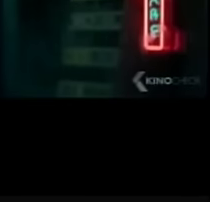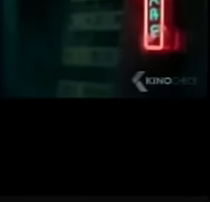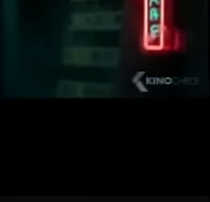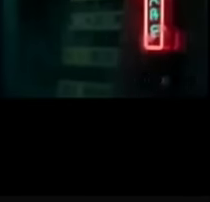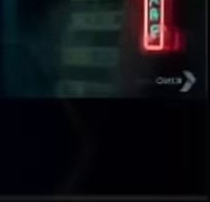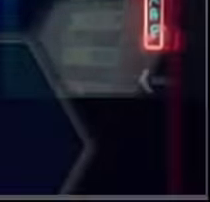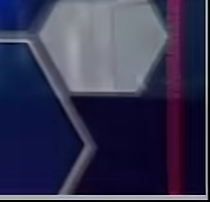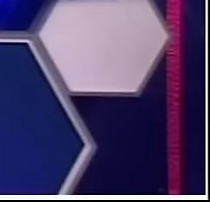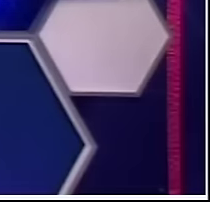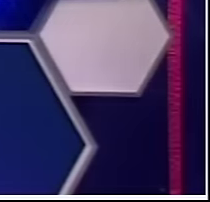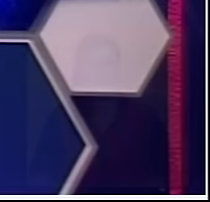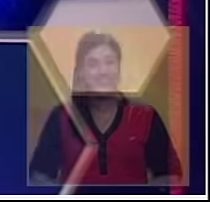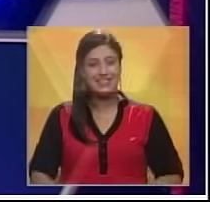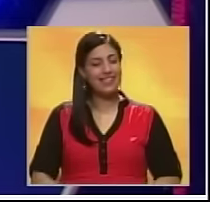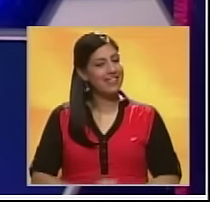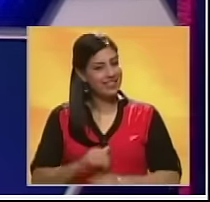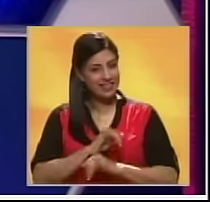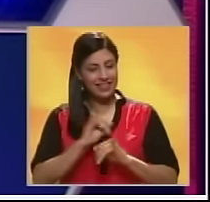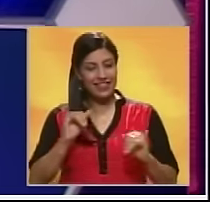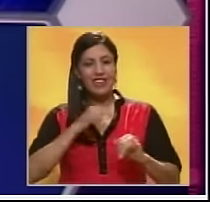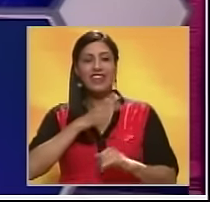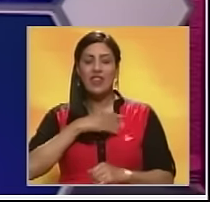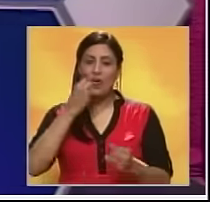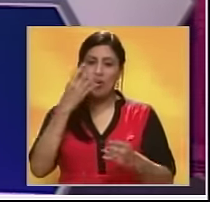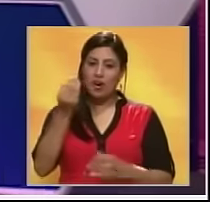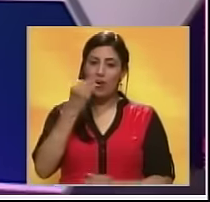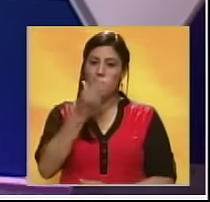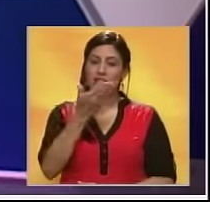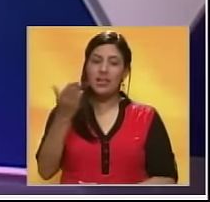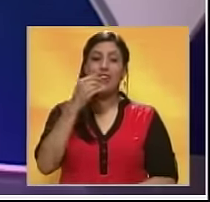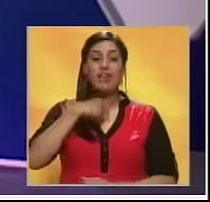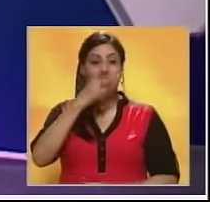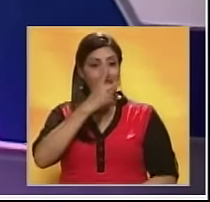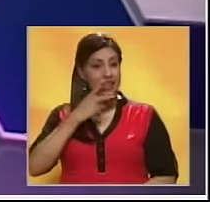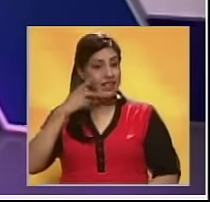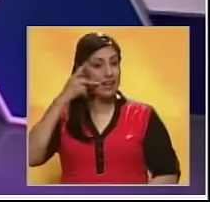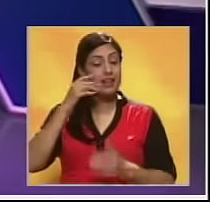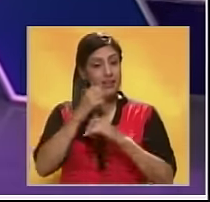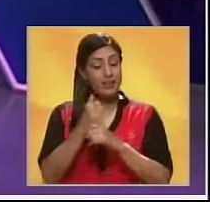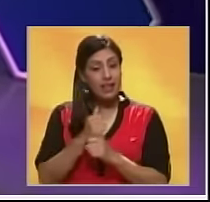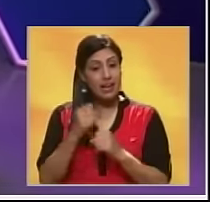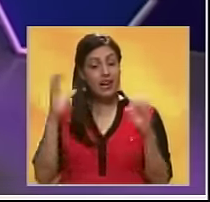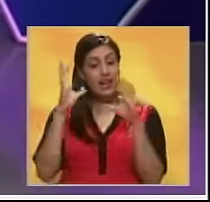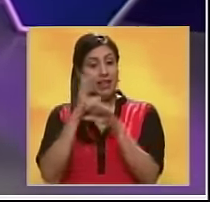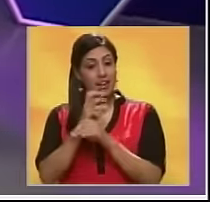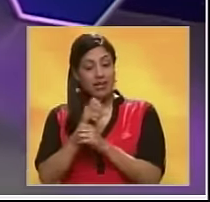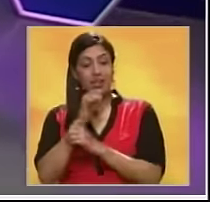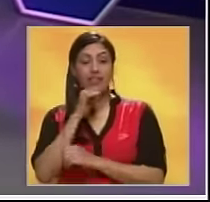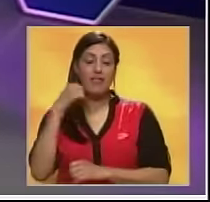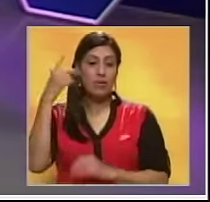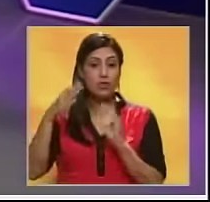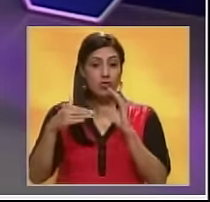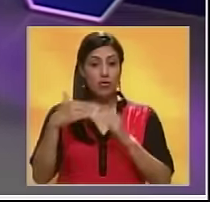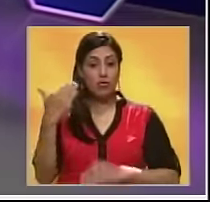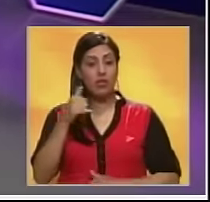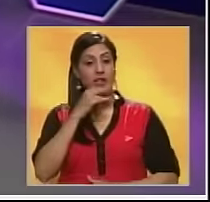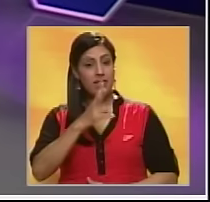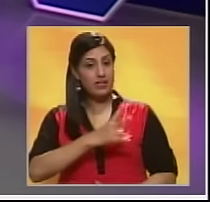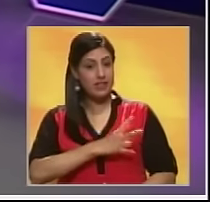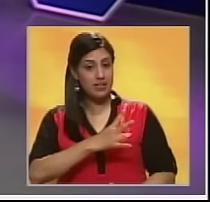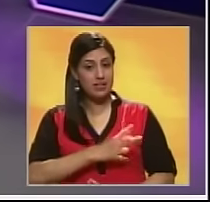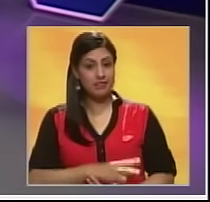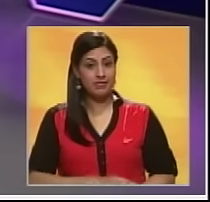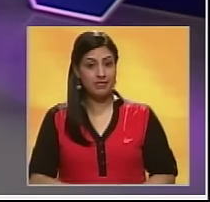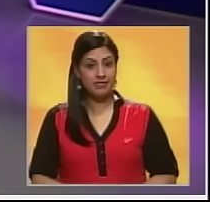Wow, nice suit. Así llegamos al final, les deseo buen apetito, soy Carilis Cuadros y los espero en la emisión estelar de Estrenos y Estrellas por su